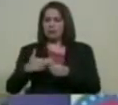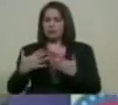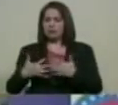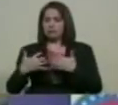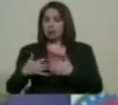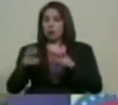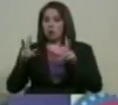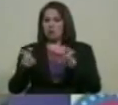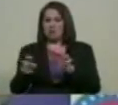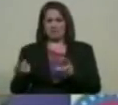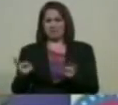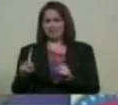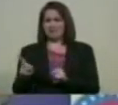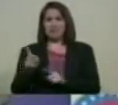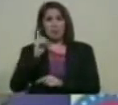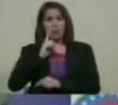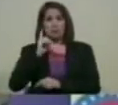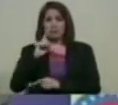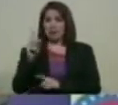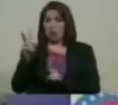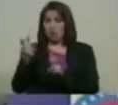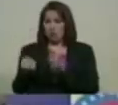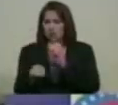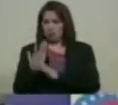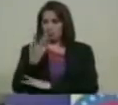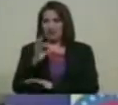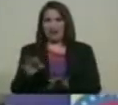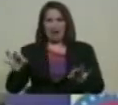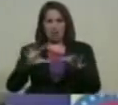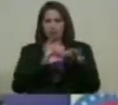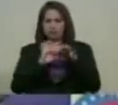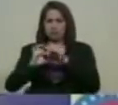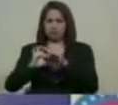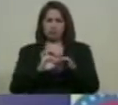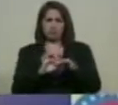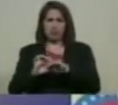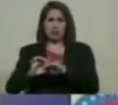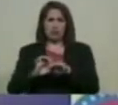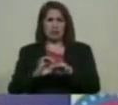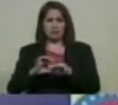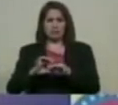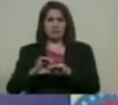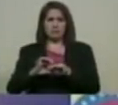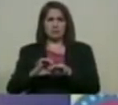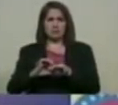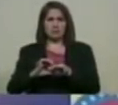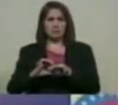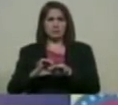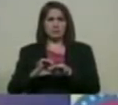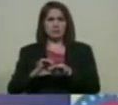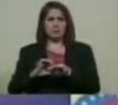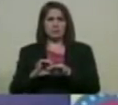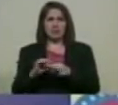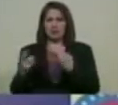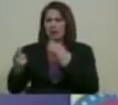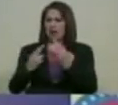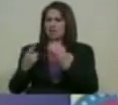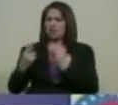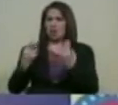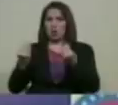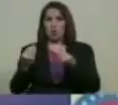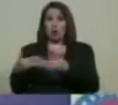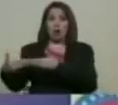nueva PDVSA, no era nada nueva, todos nuestros lazos estaban amarrados a el área de